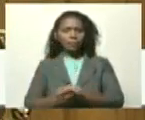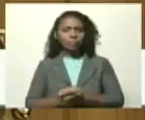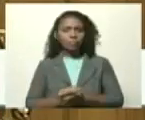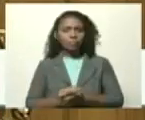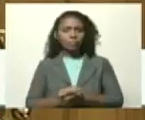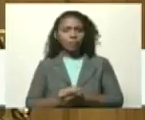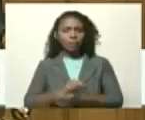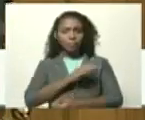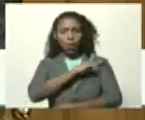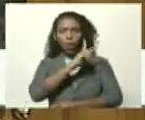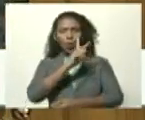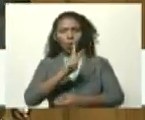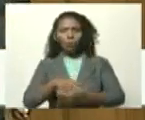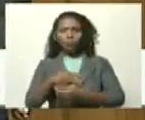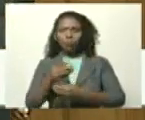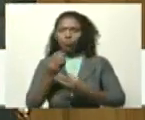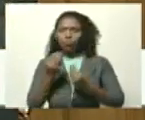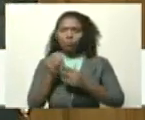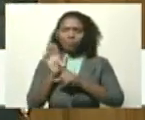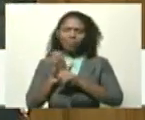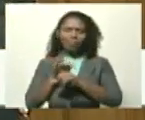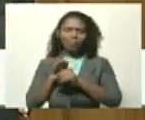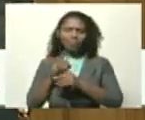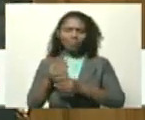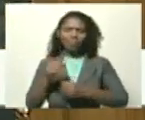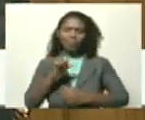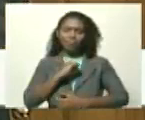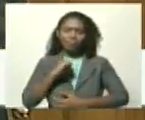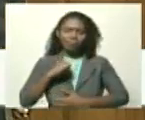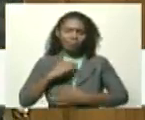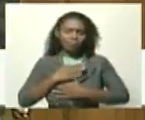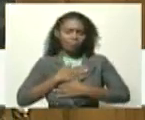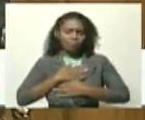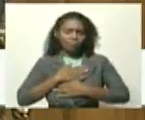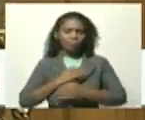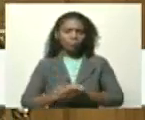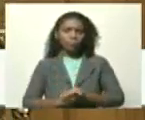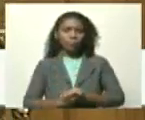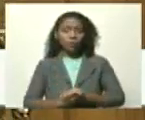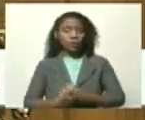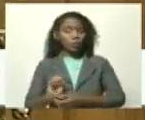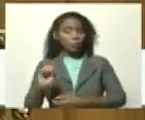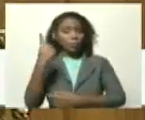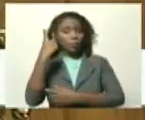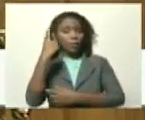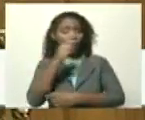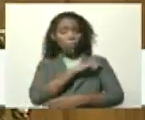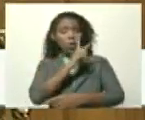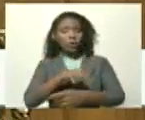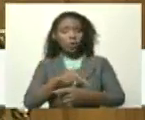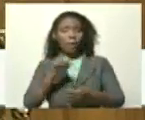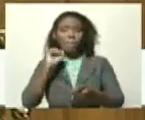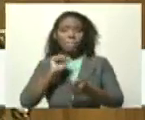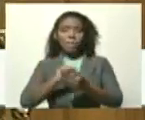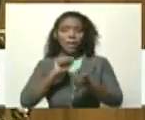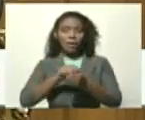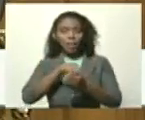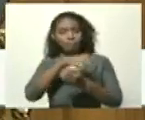un poeta íntimo, muy tierno. Y uno de sus primeros poemarios, que se llama Piedra